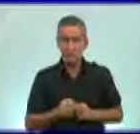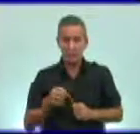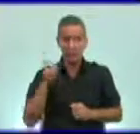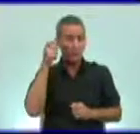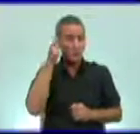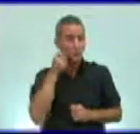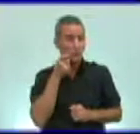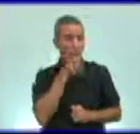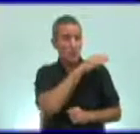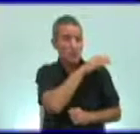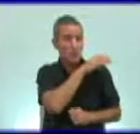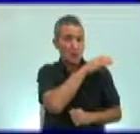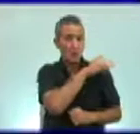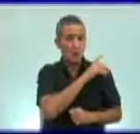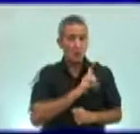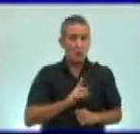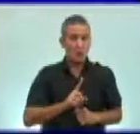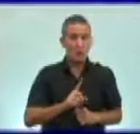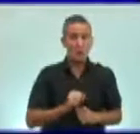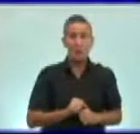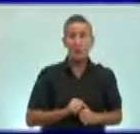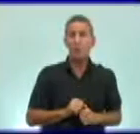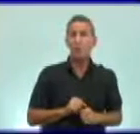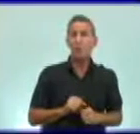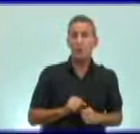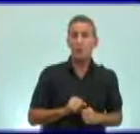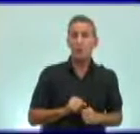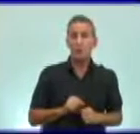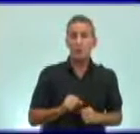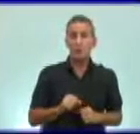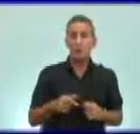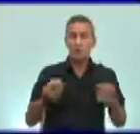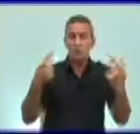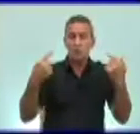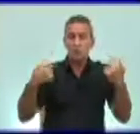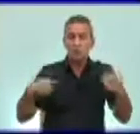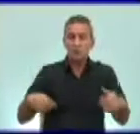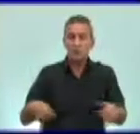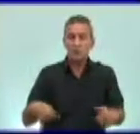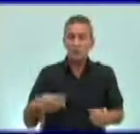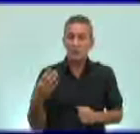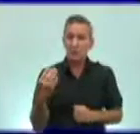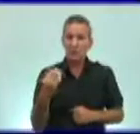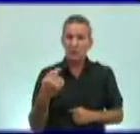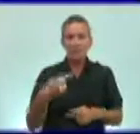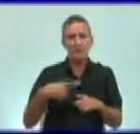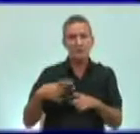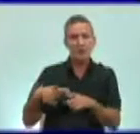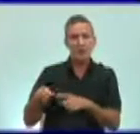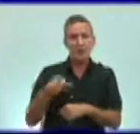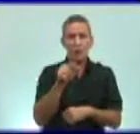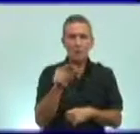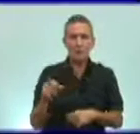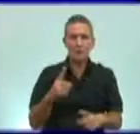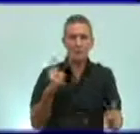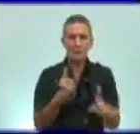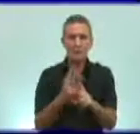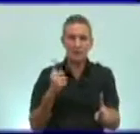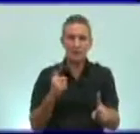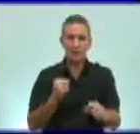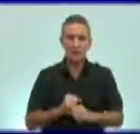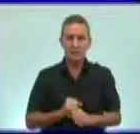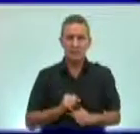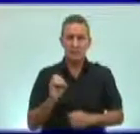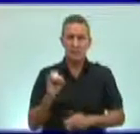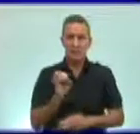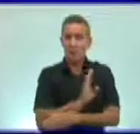que plantean sus enemigos, no es lo que se refleja precisamente en una obra como